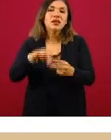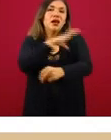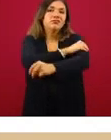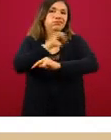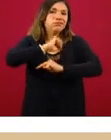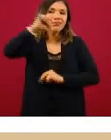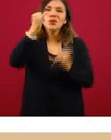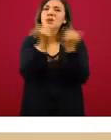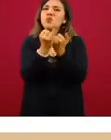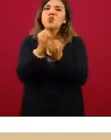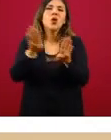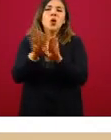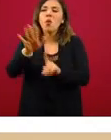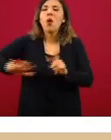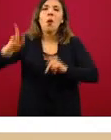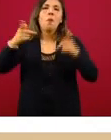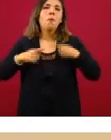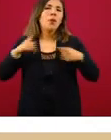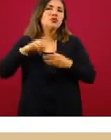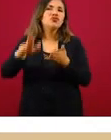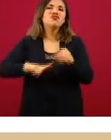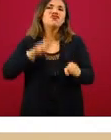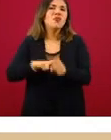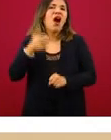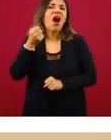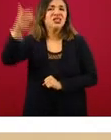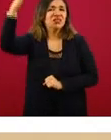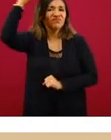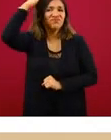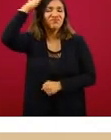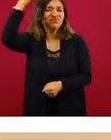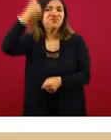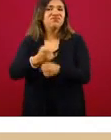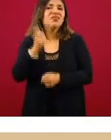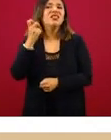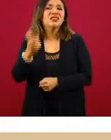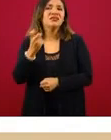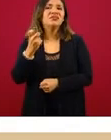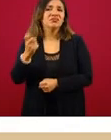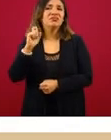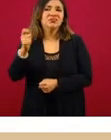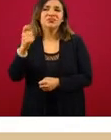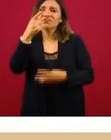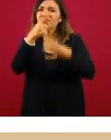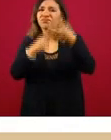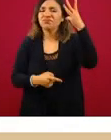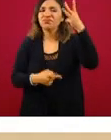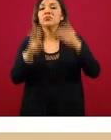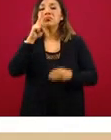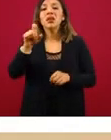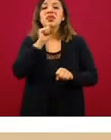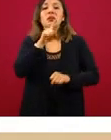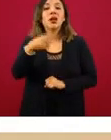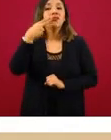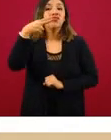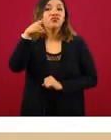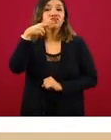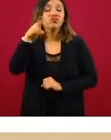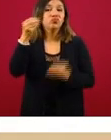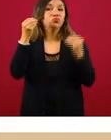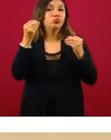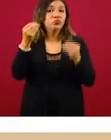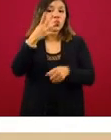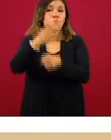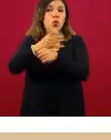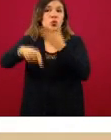presentes en la población en general, que también están a la cabeza de estas comorbilidades. Y aquí vemos también al tabaquismo en un